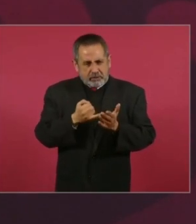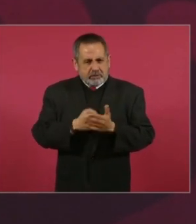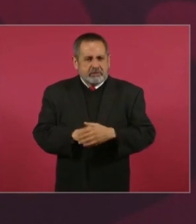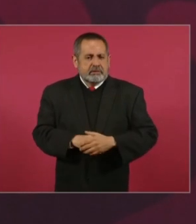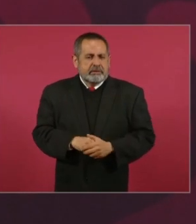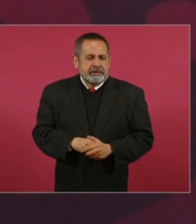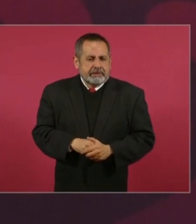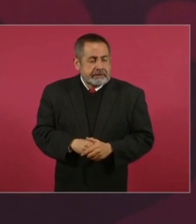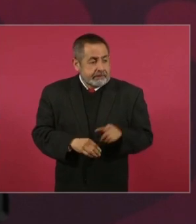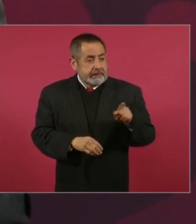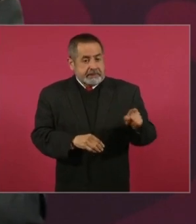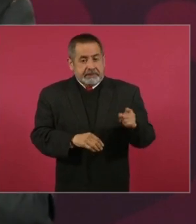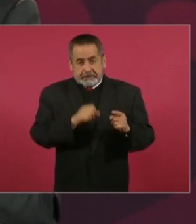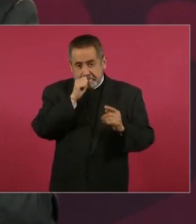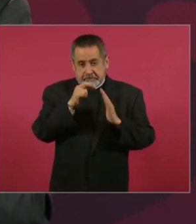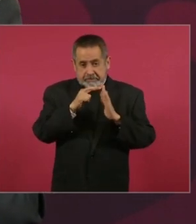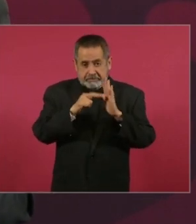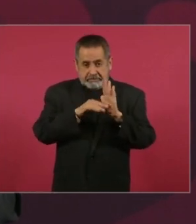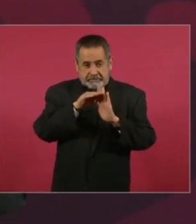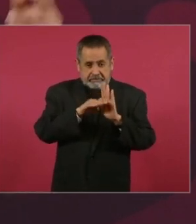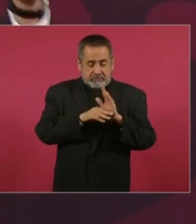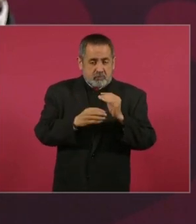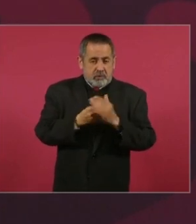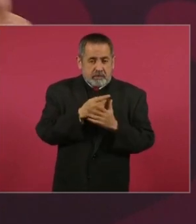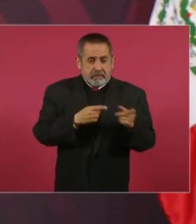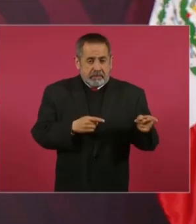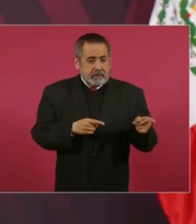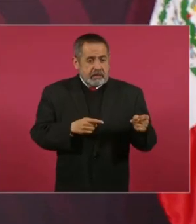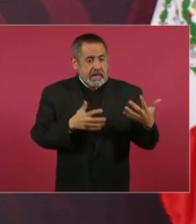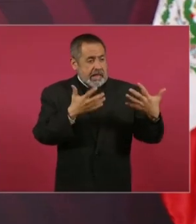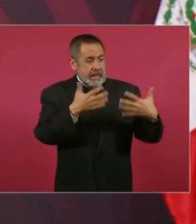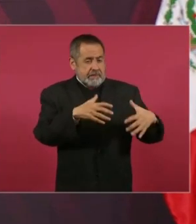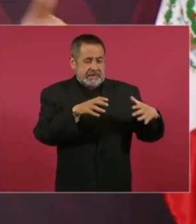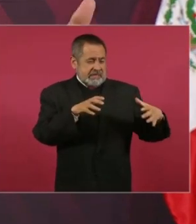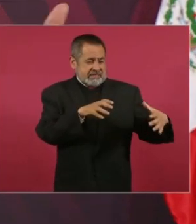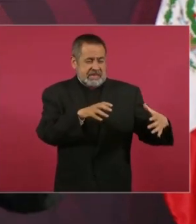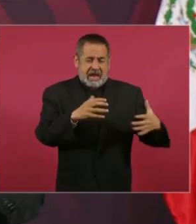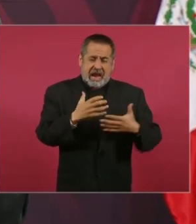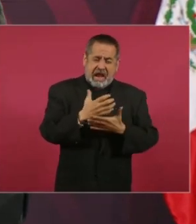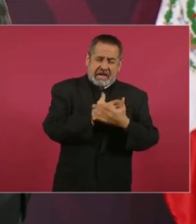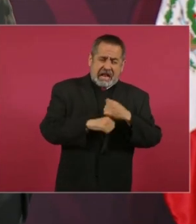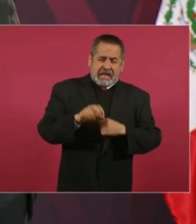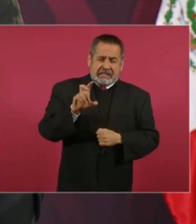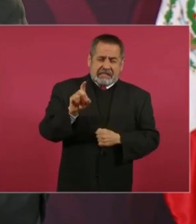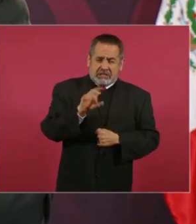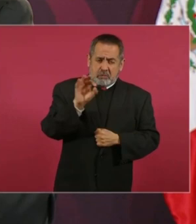Entonces, mediante este mecanismo, esa empresa que ganaba 30%,